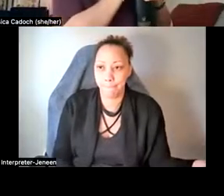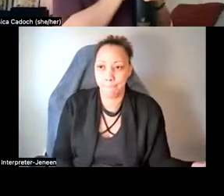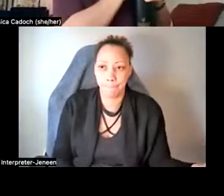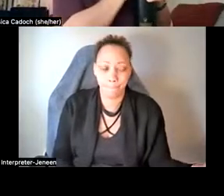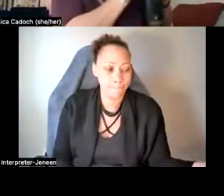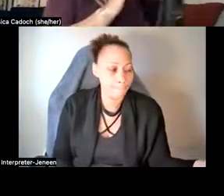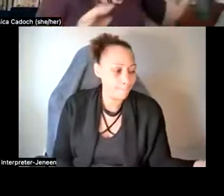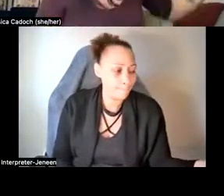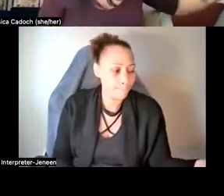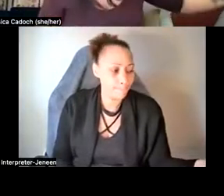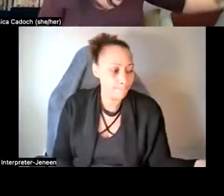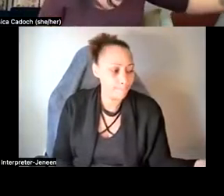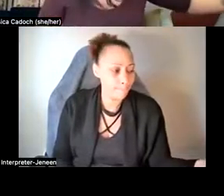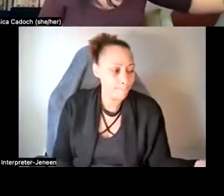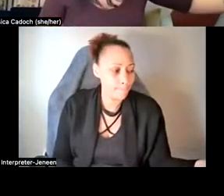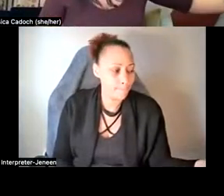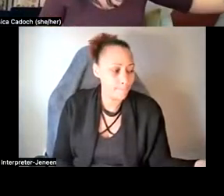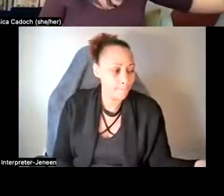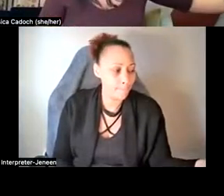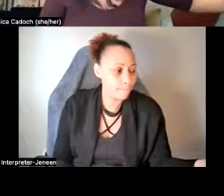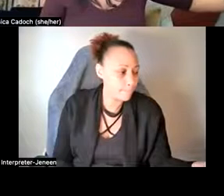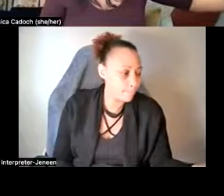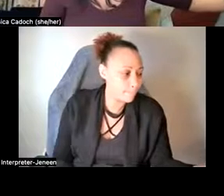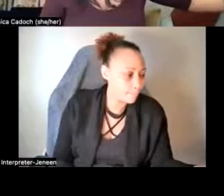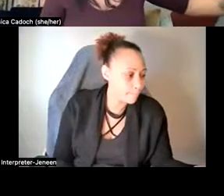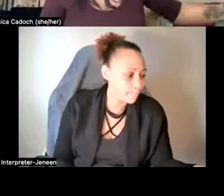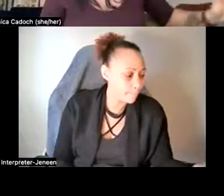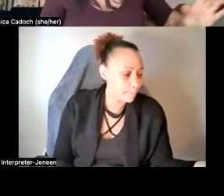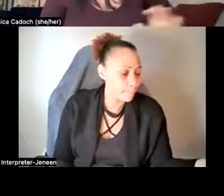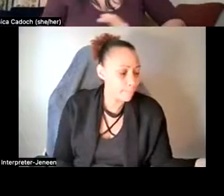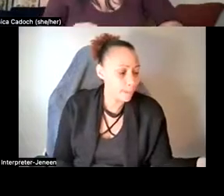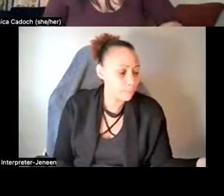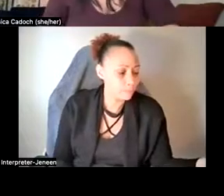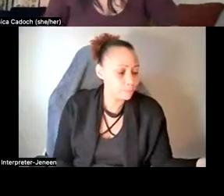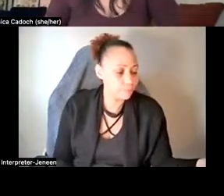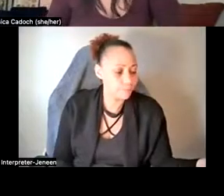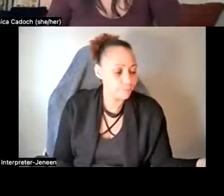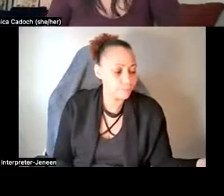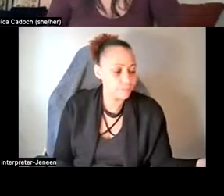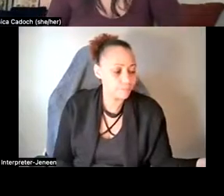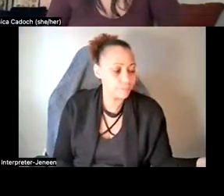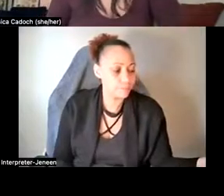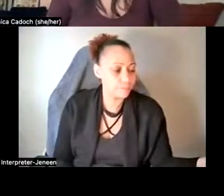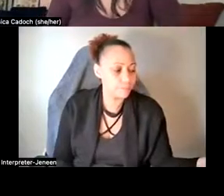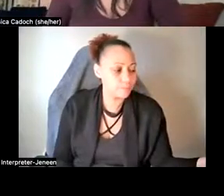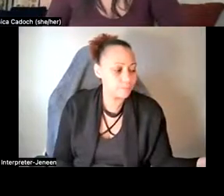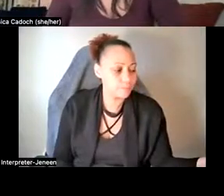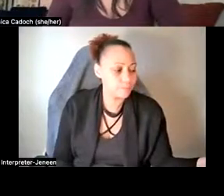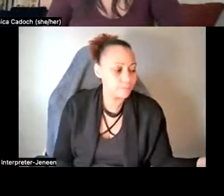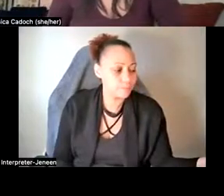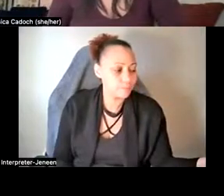hay que hacer clic en el globo de la parte inferior de la pantalla y selecciona español